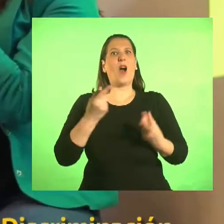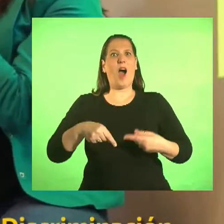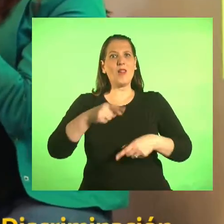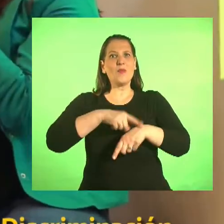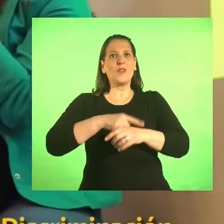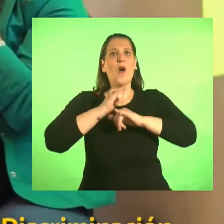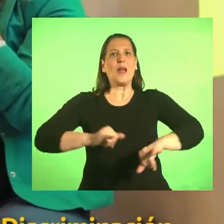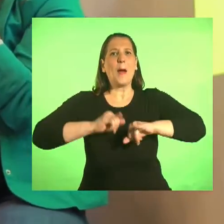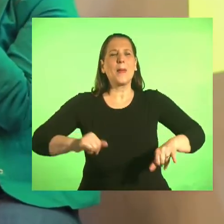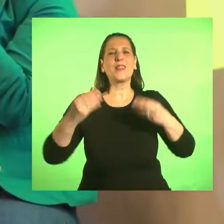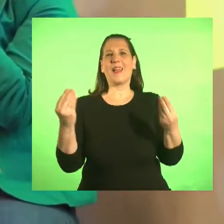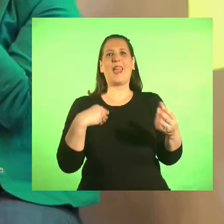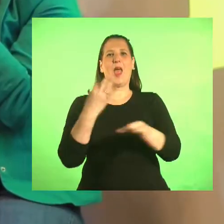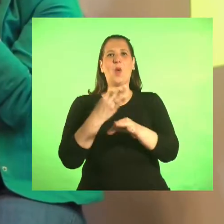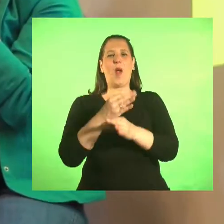Escuelas sin Discriminación.